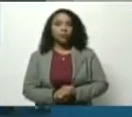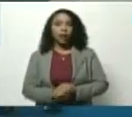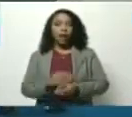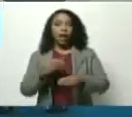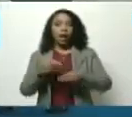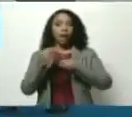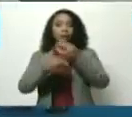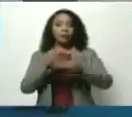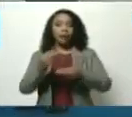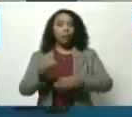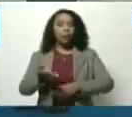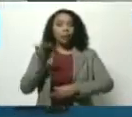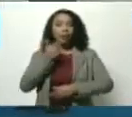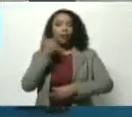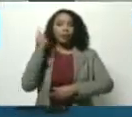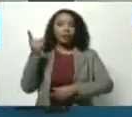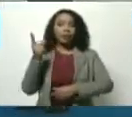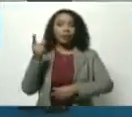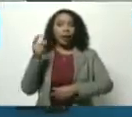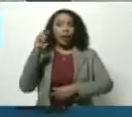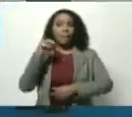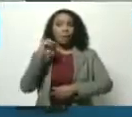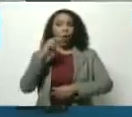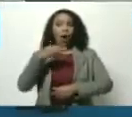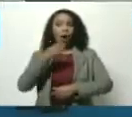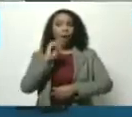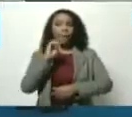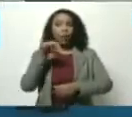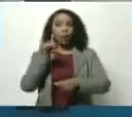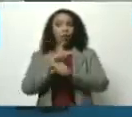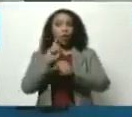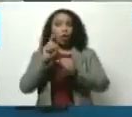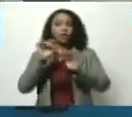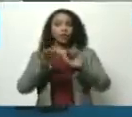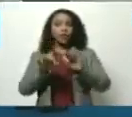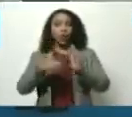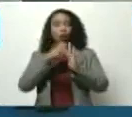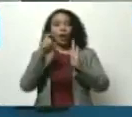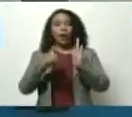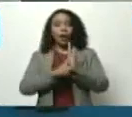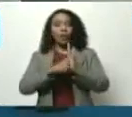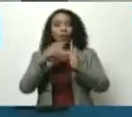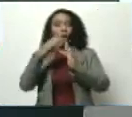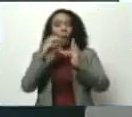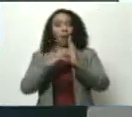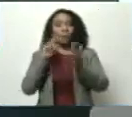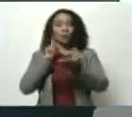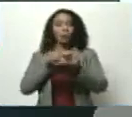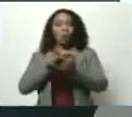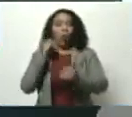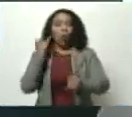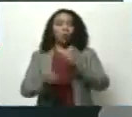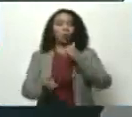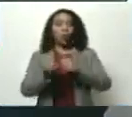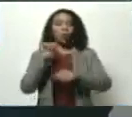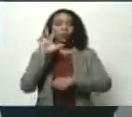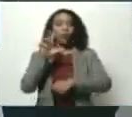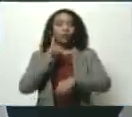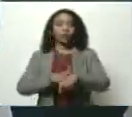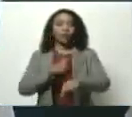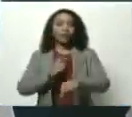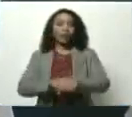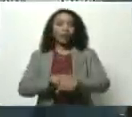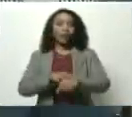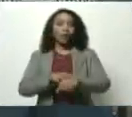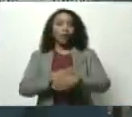es importante destacar que hemos más martín 2 el único secretario general de la opep que ha estado presente en los últimos tres periodos de alta volatilidad